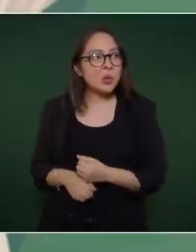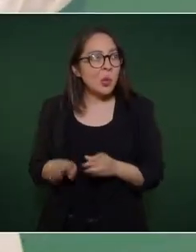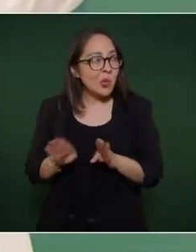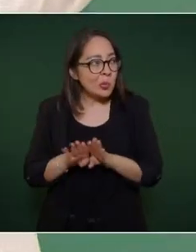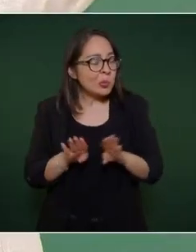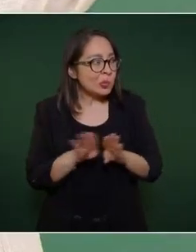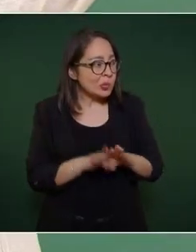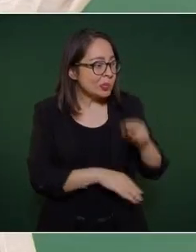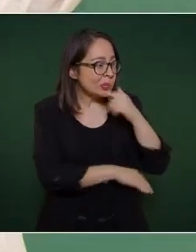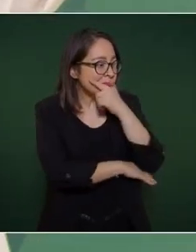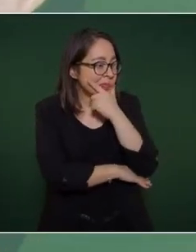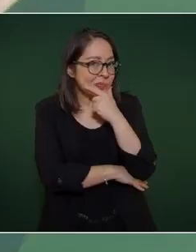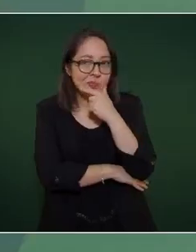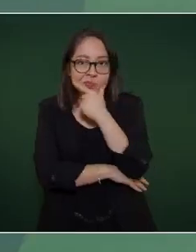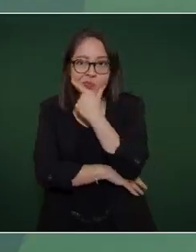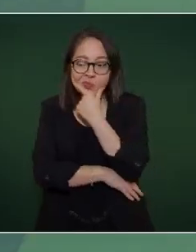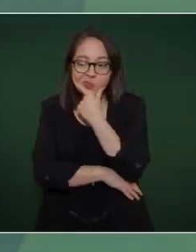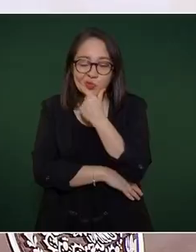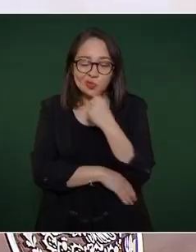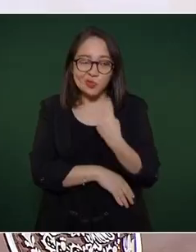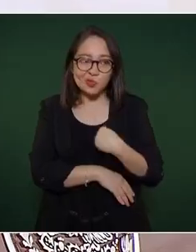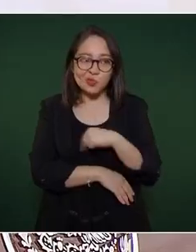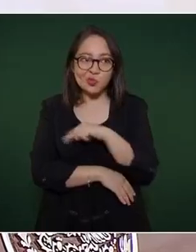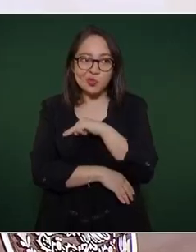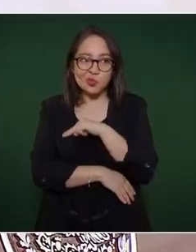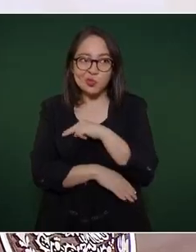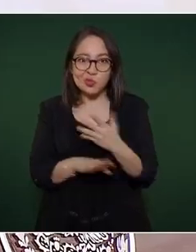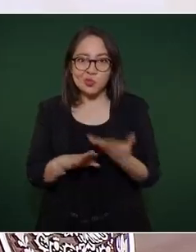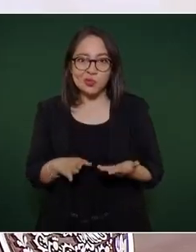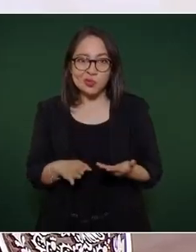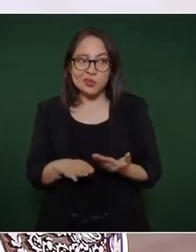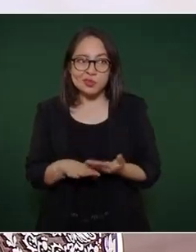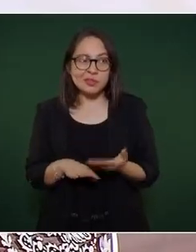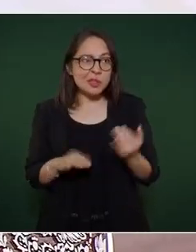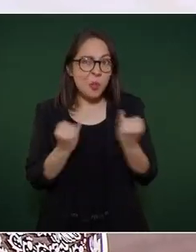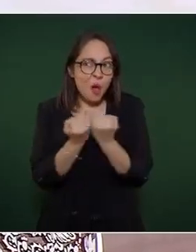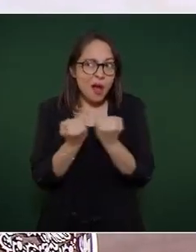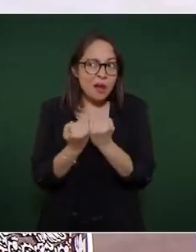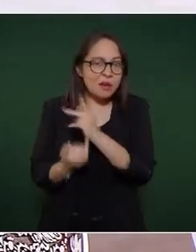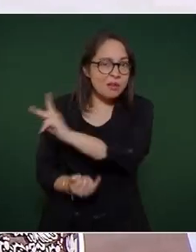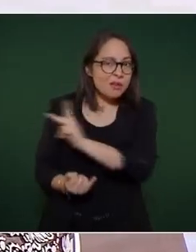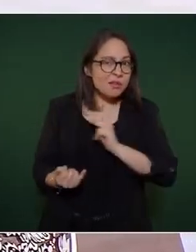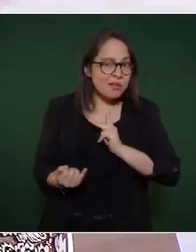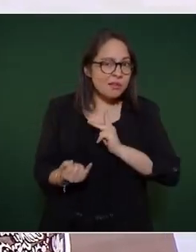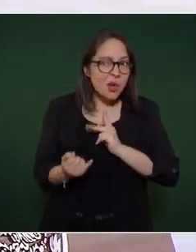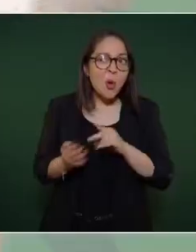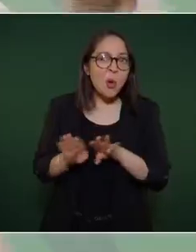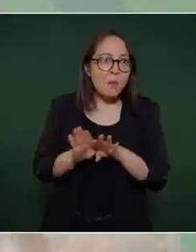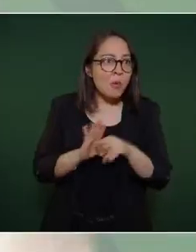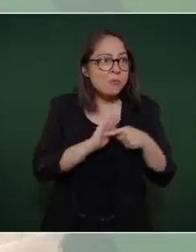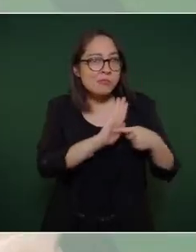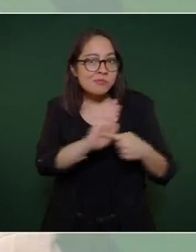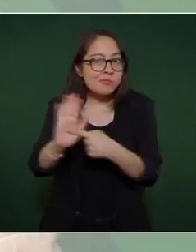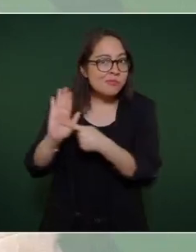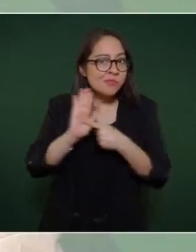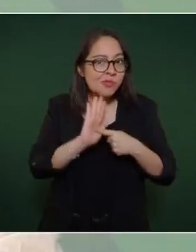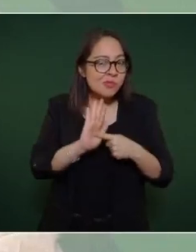demostrar de que somos iguales a ellos, a los corruptos.